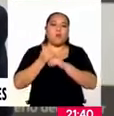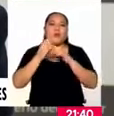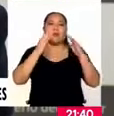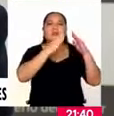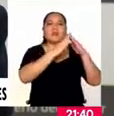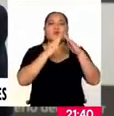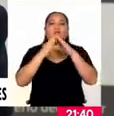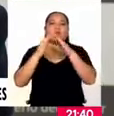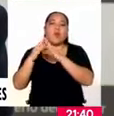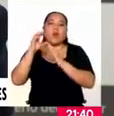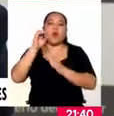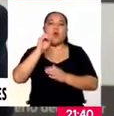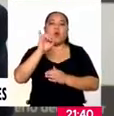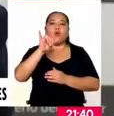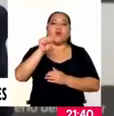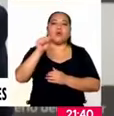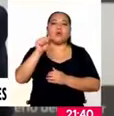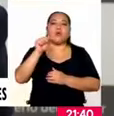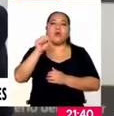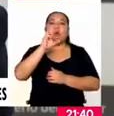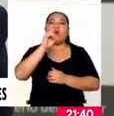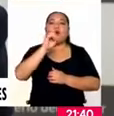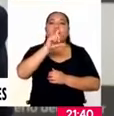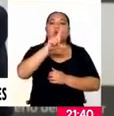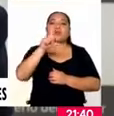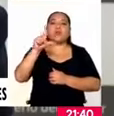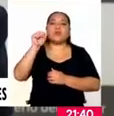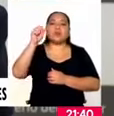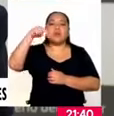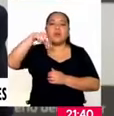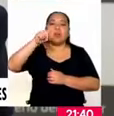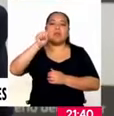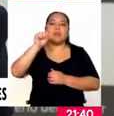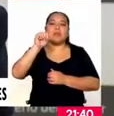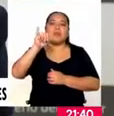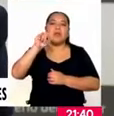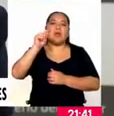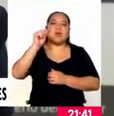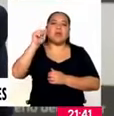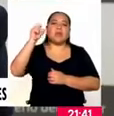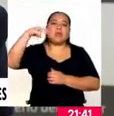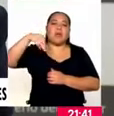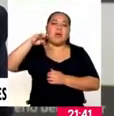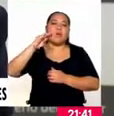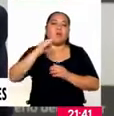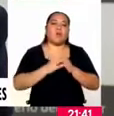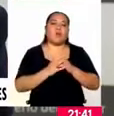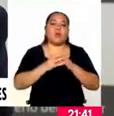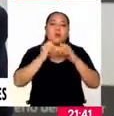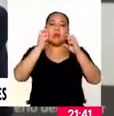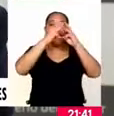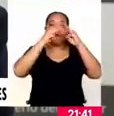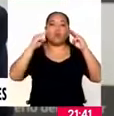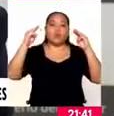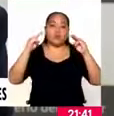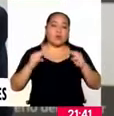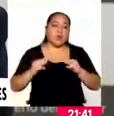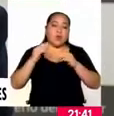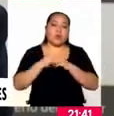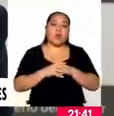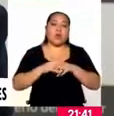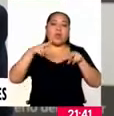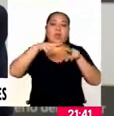Ollantaytambo. Los objetivos fueron la comisaría, el centro arqueológico y la estación del tren. Esta